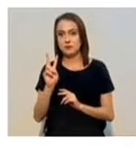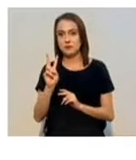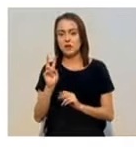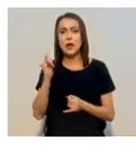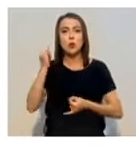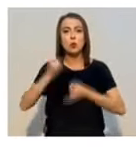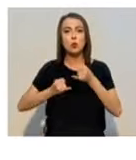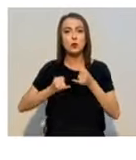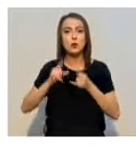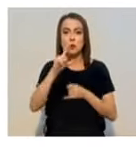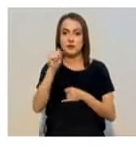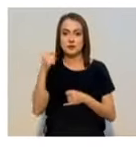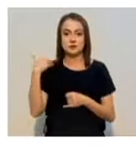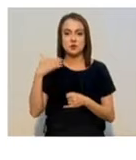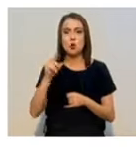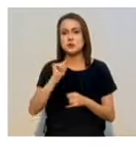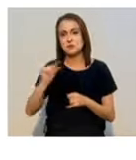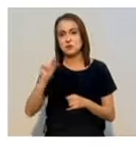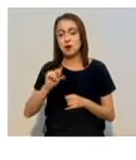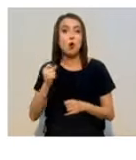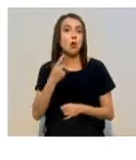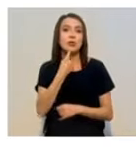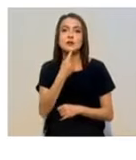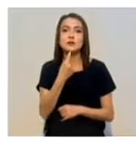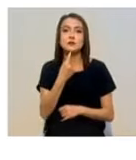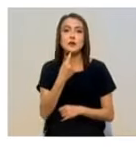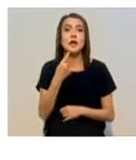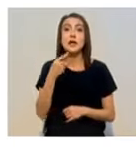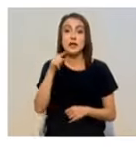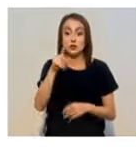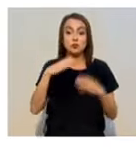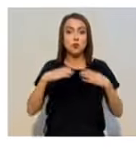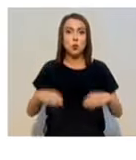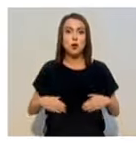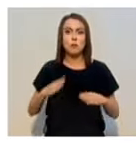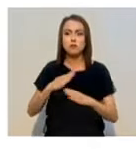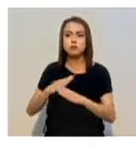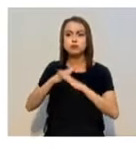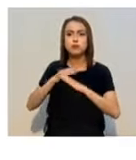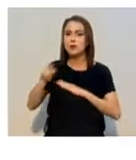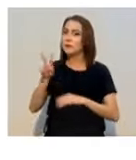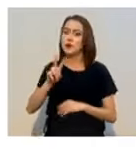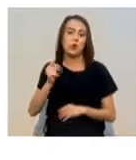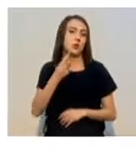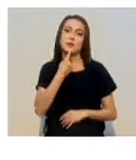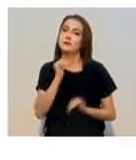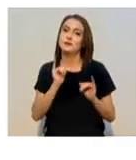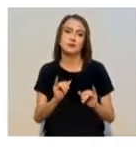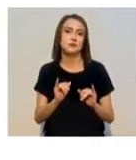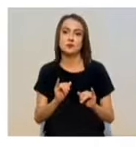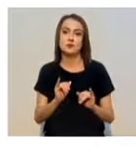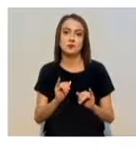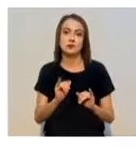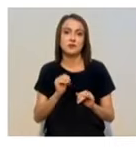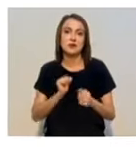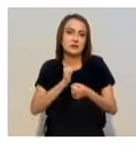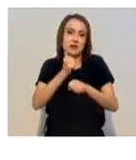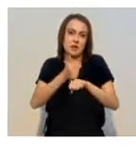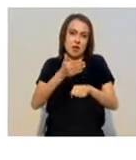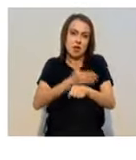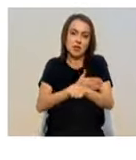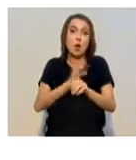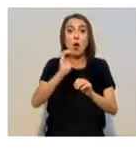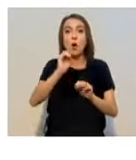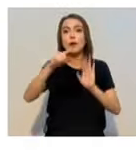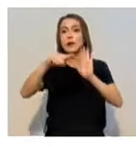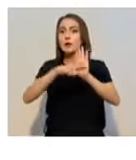las últimas meses o semanas. No dice que haya inmunidad ya de manera establecida, y una prueba